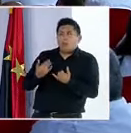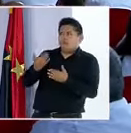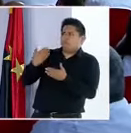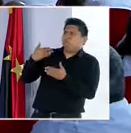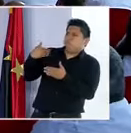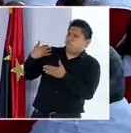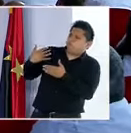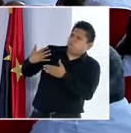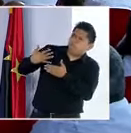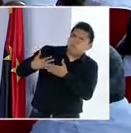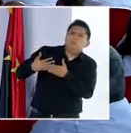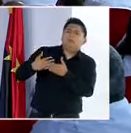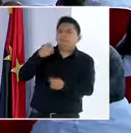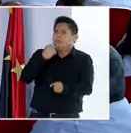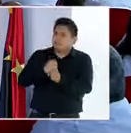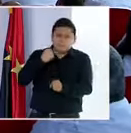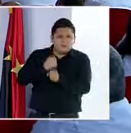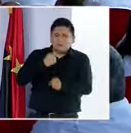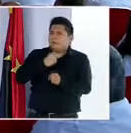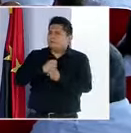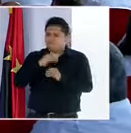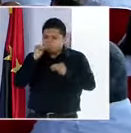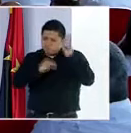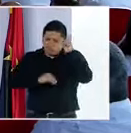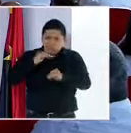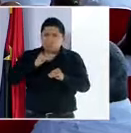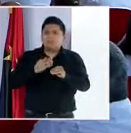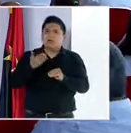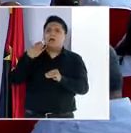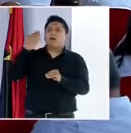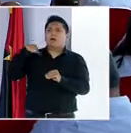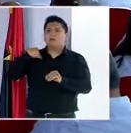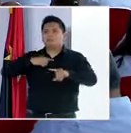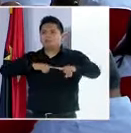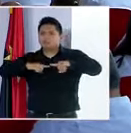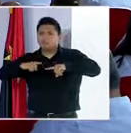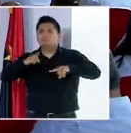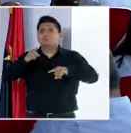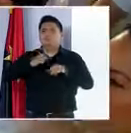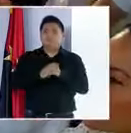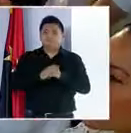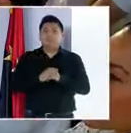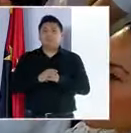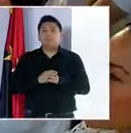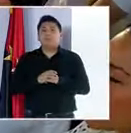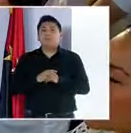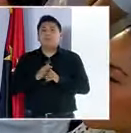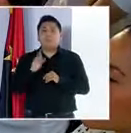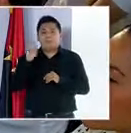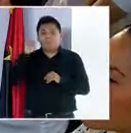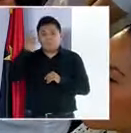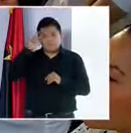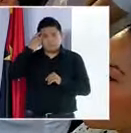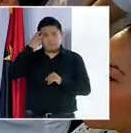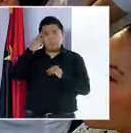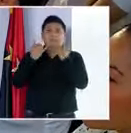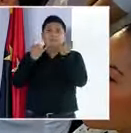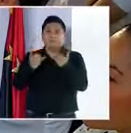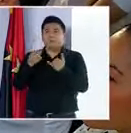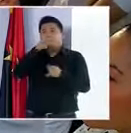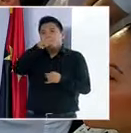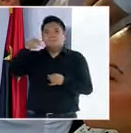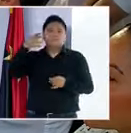esfuerzo construido desde anteriores administraciones en el gobierno